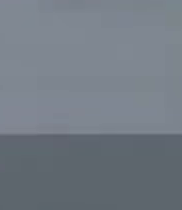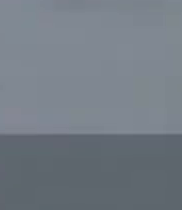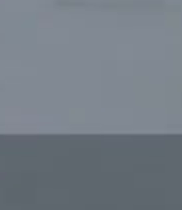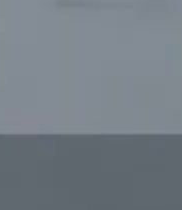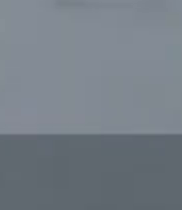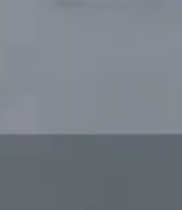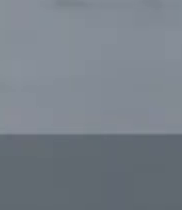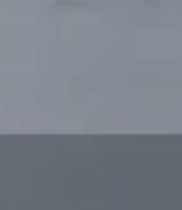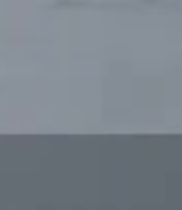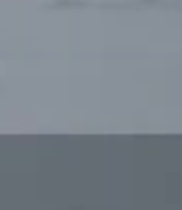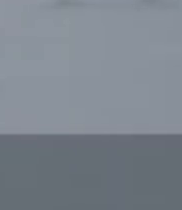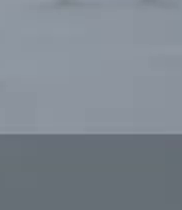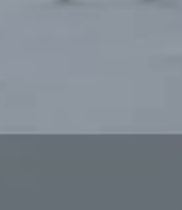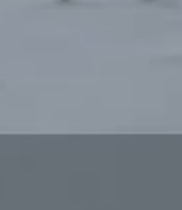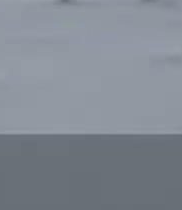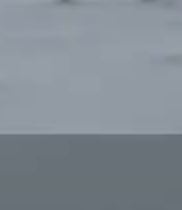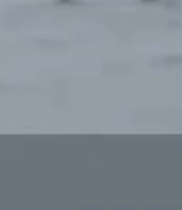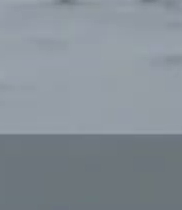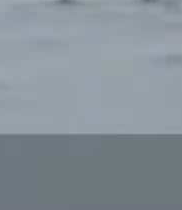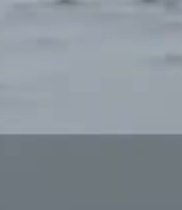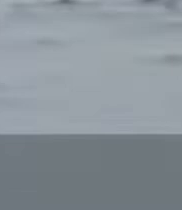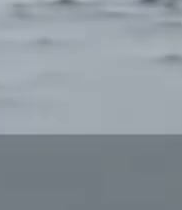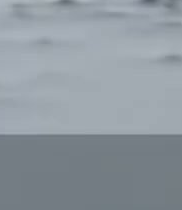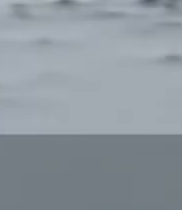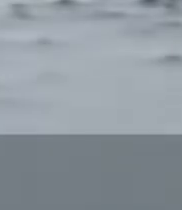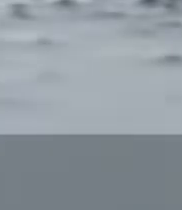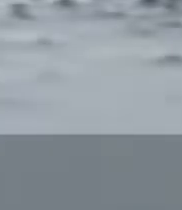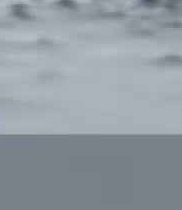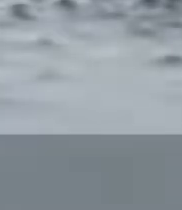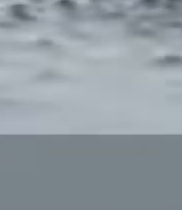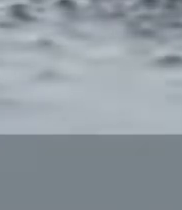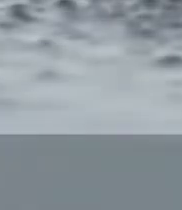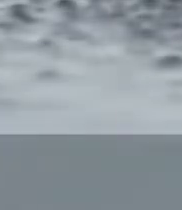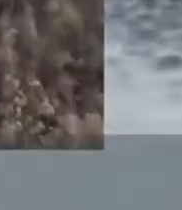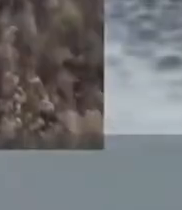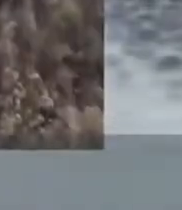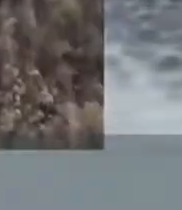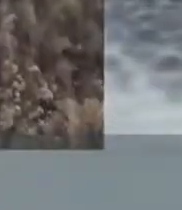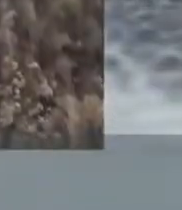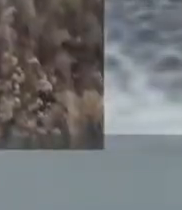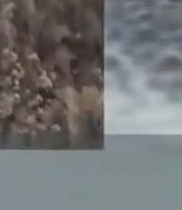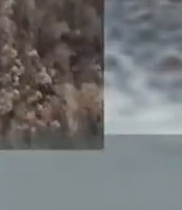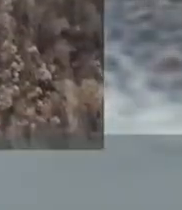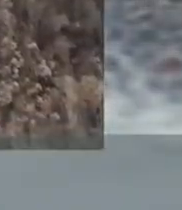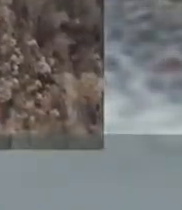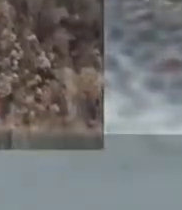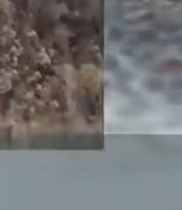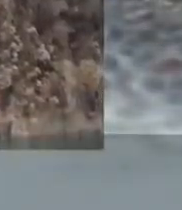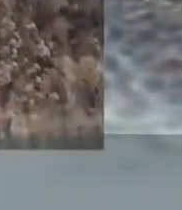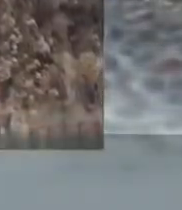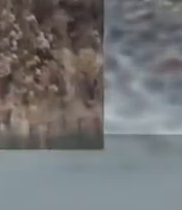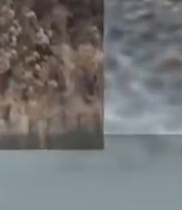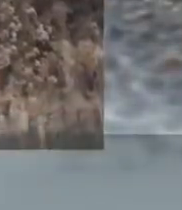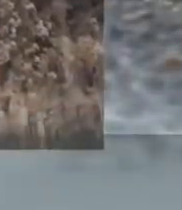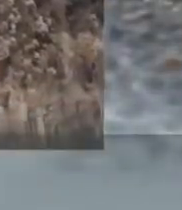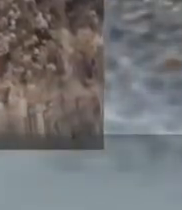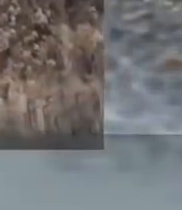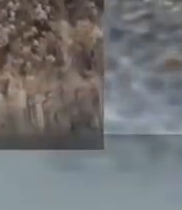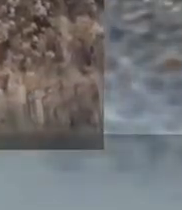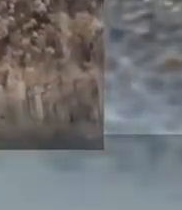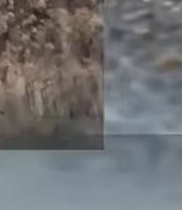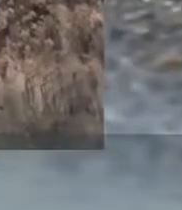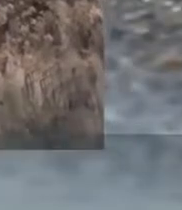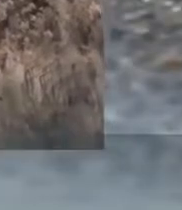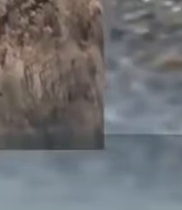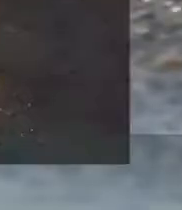secado y esas plantas están muriendo. Y en un periodo de un año completo, estas plantas pasaron de sanas a en peligro